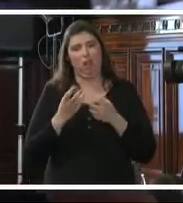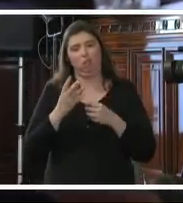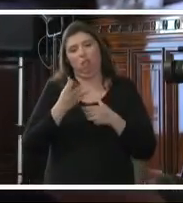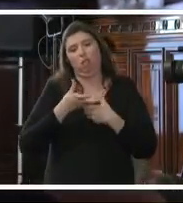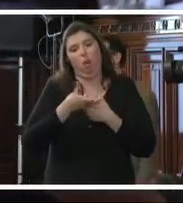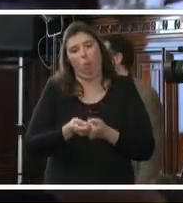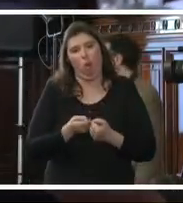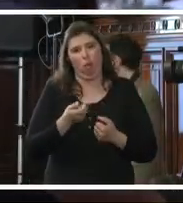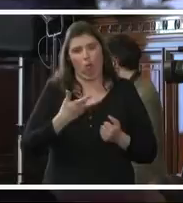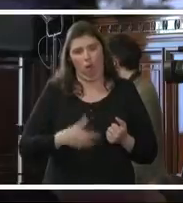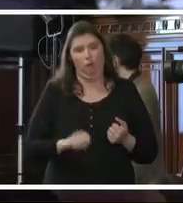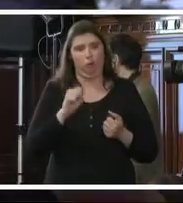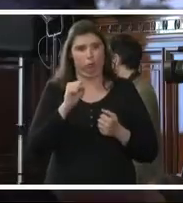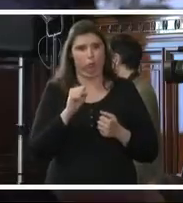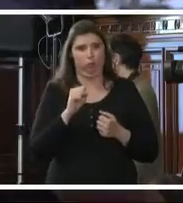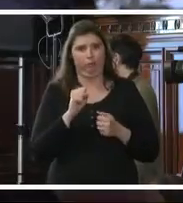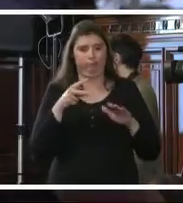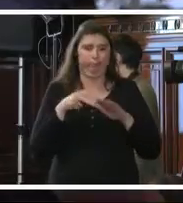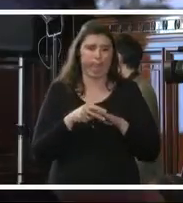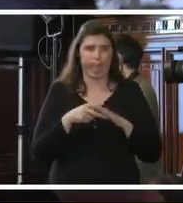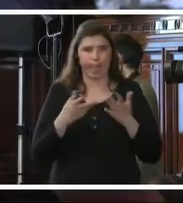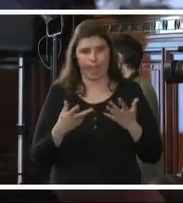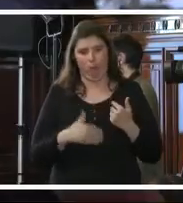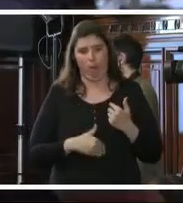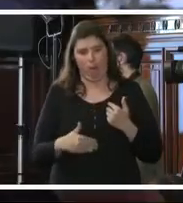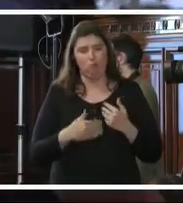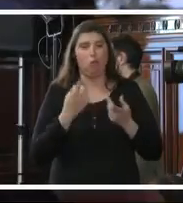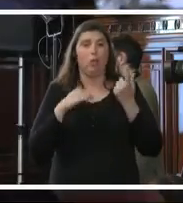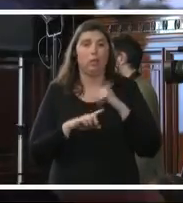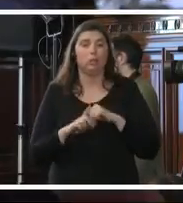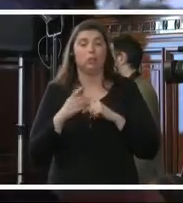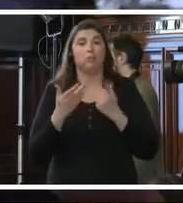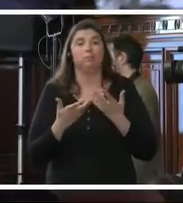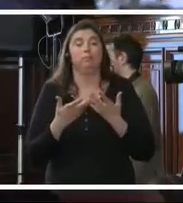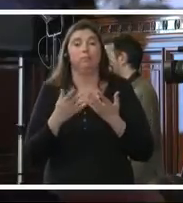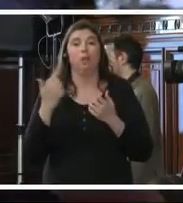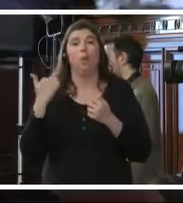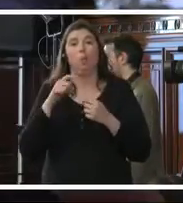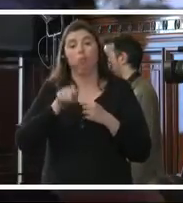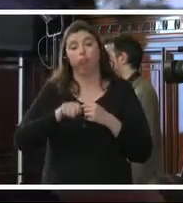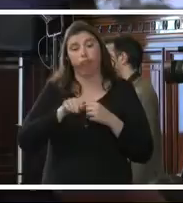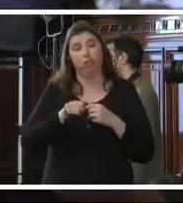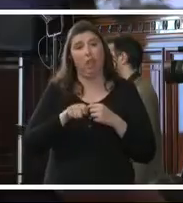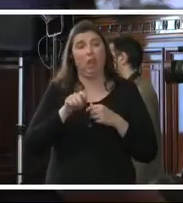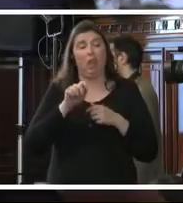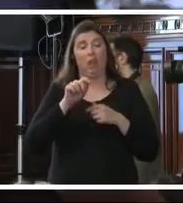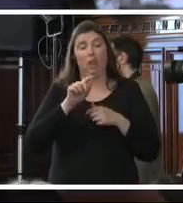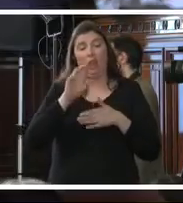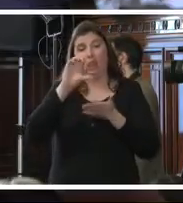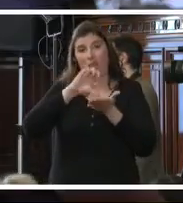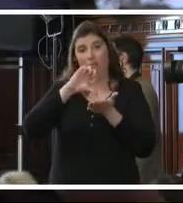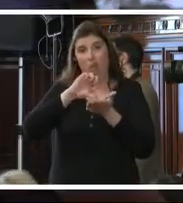alguna interrupción voluntaria del embarazo y la manera como se utilizó el cargo de él como Procurador General de la Nación